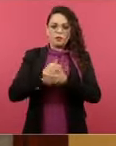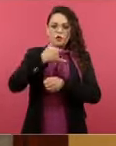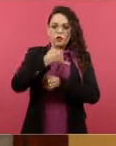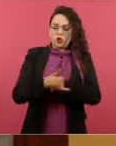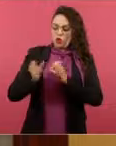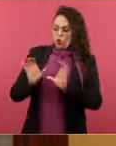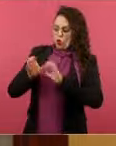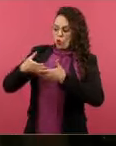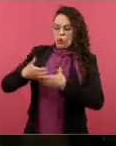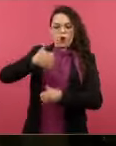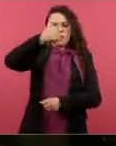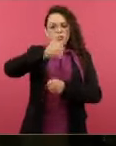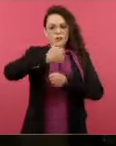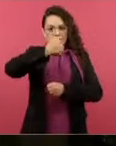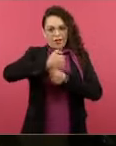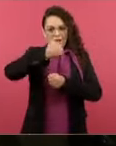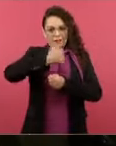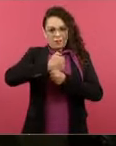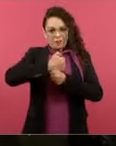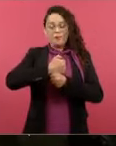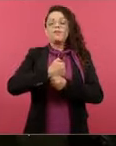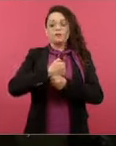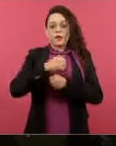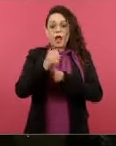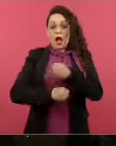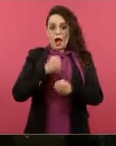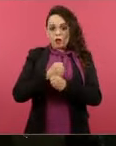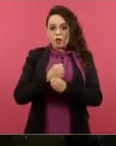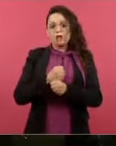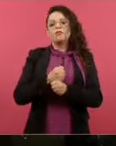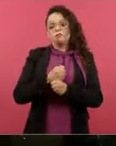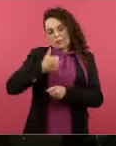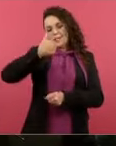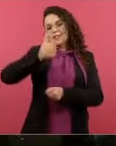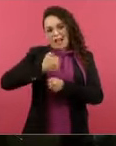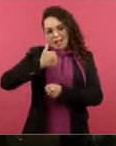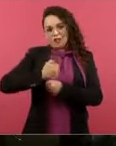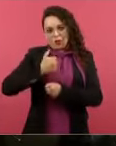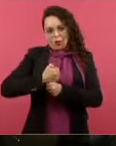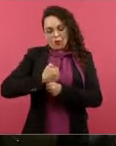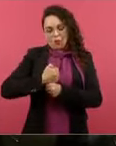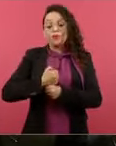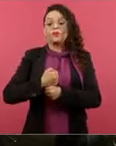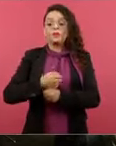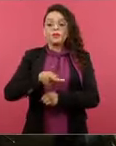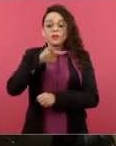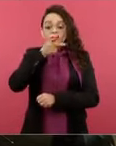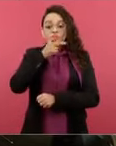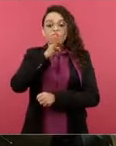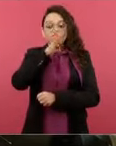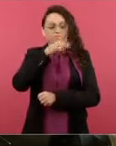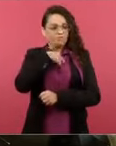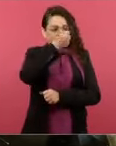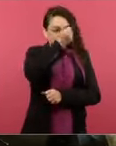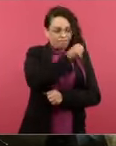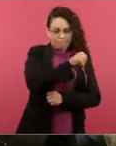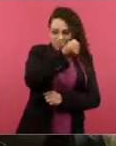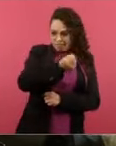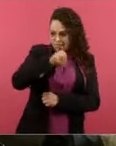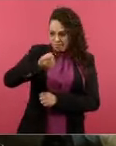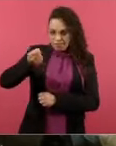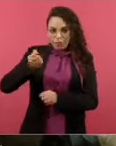primaria. Especialmente le envío un saludo a las mamás y a los papás de familia que nos